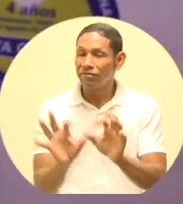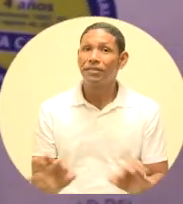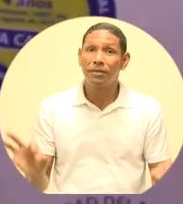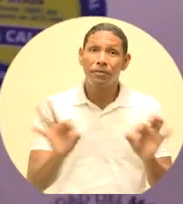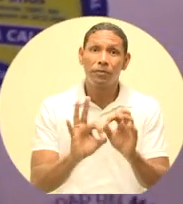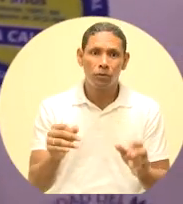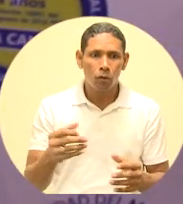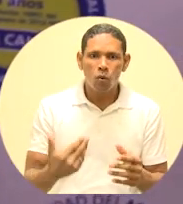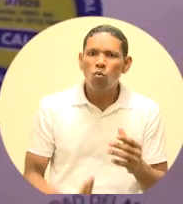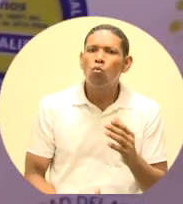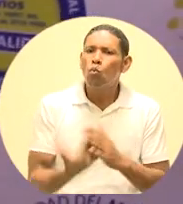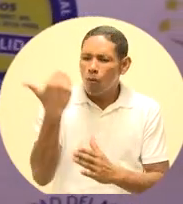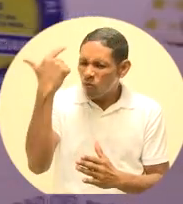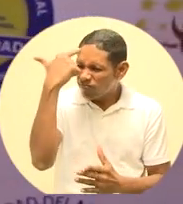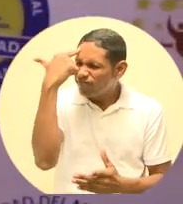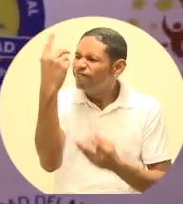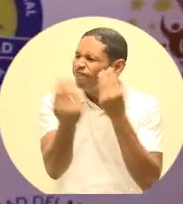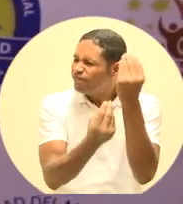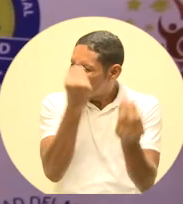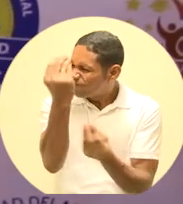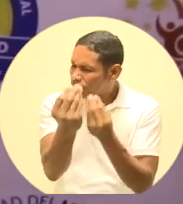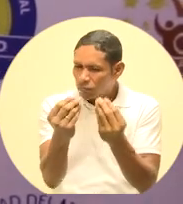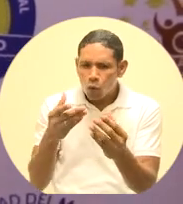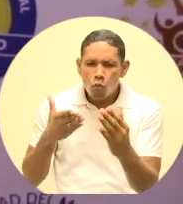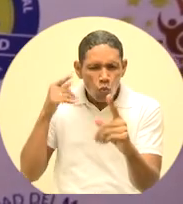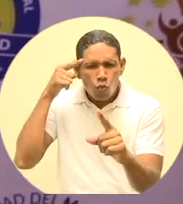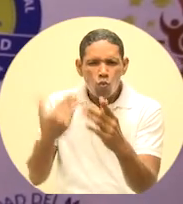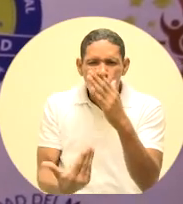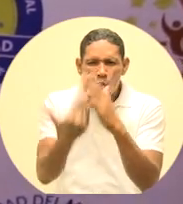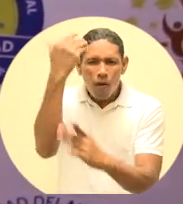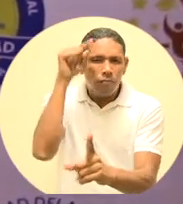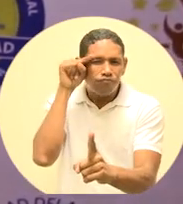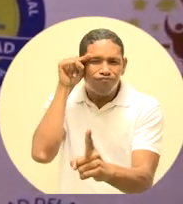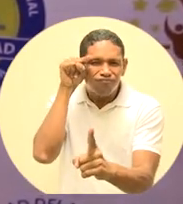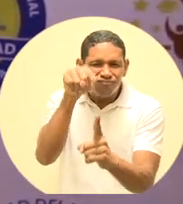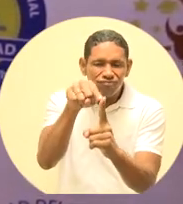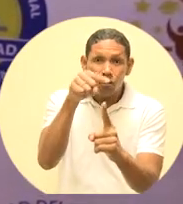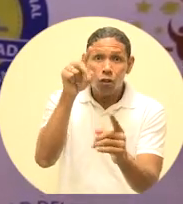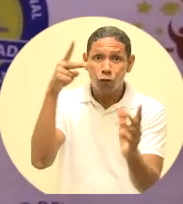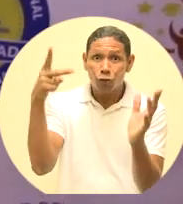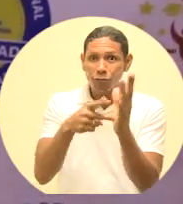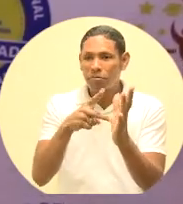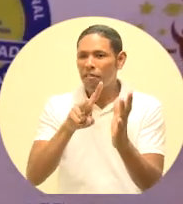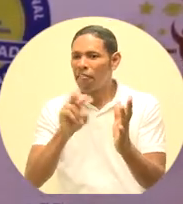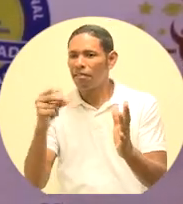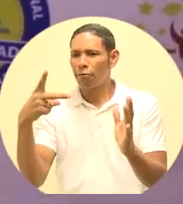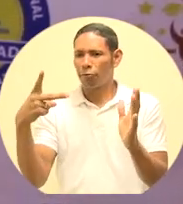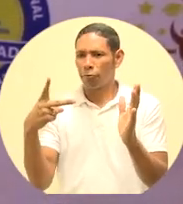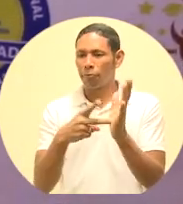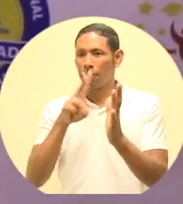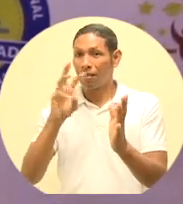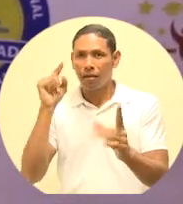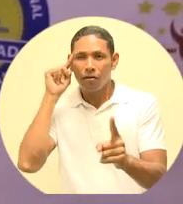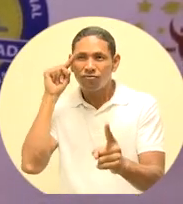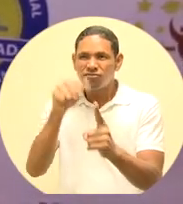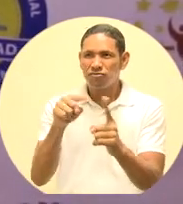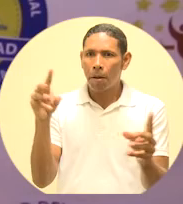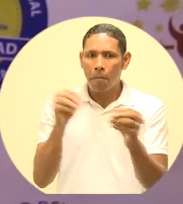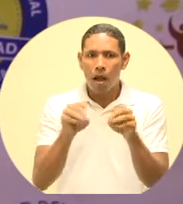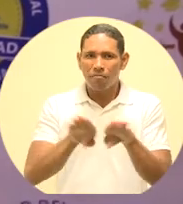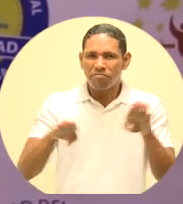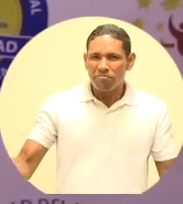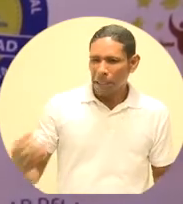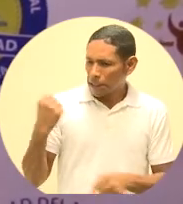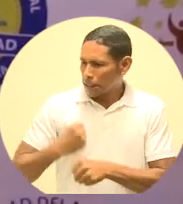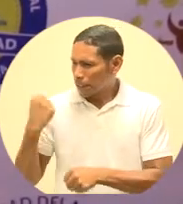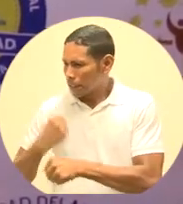a opinar y proponer cosas para el desarrollo de nuestro nuevo plan de desarrollo institucional 2020-2030,